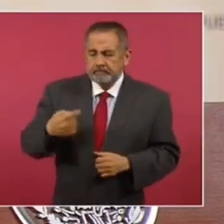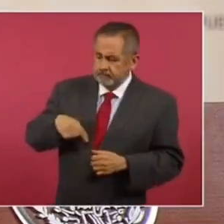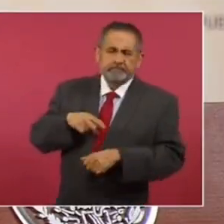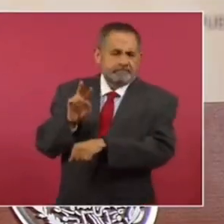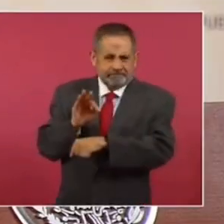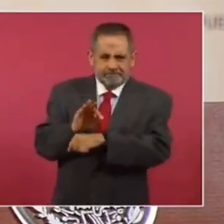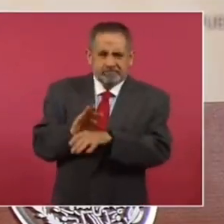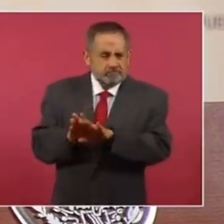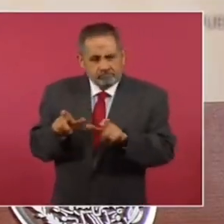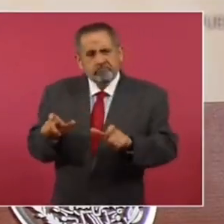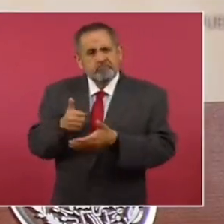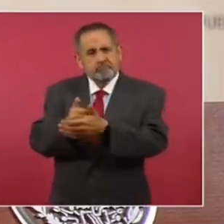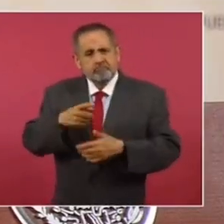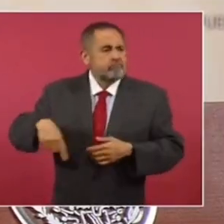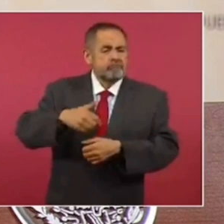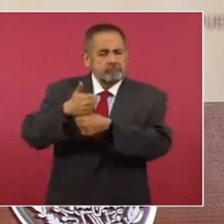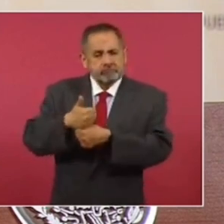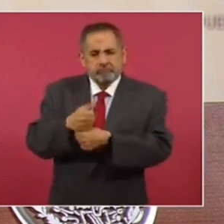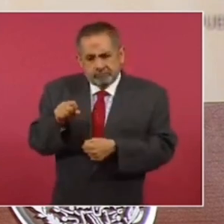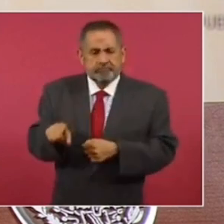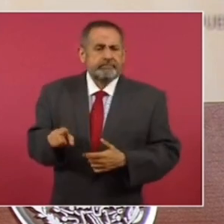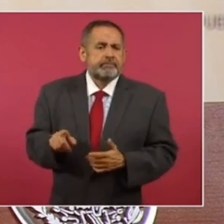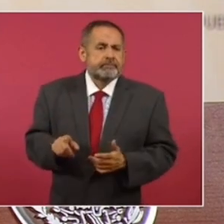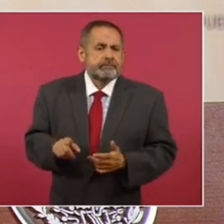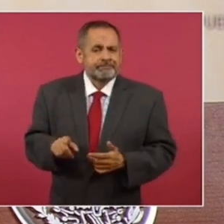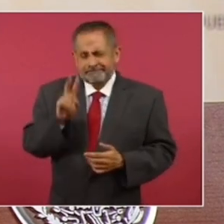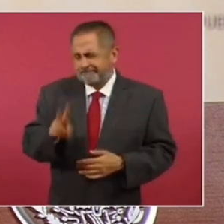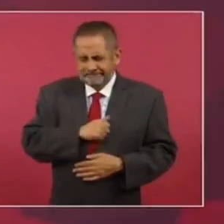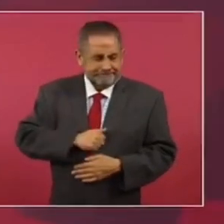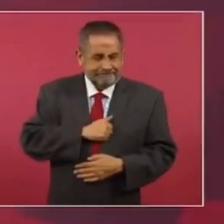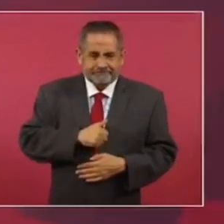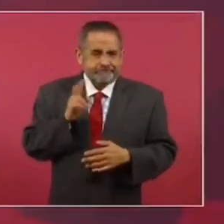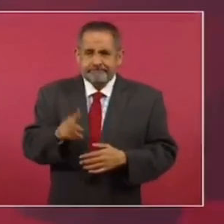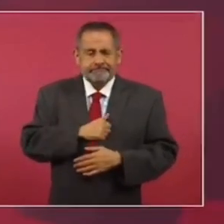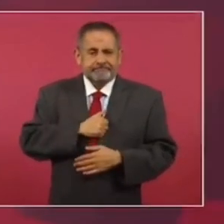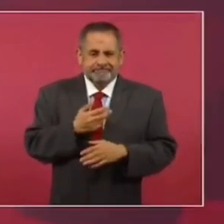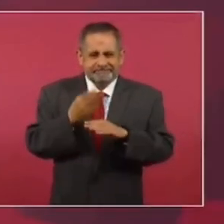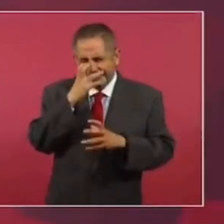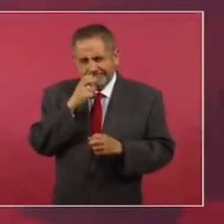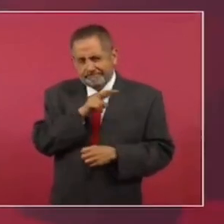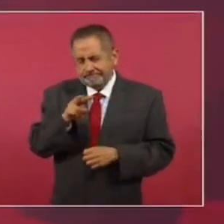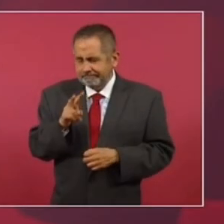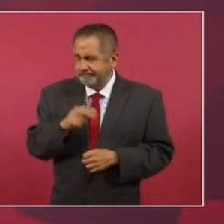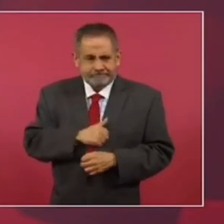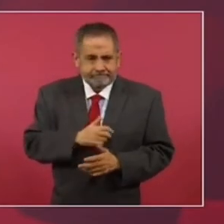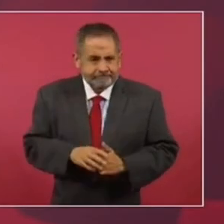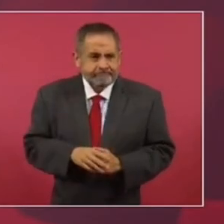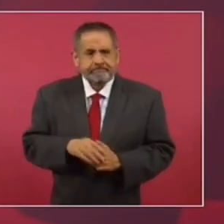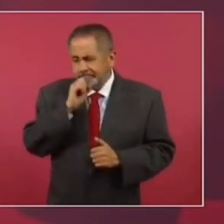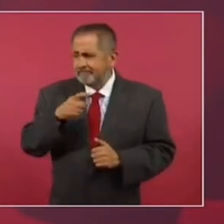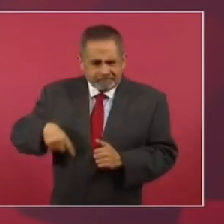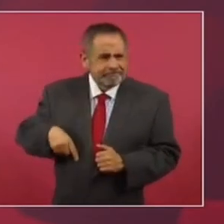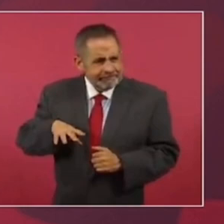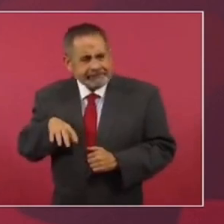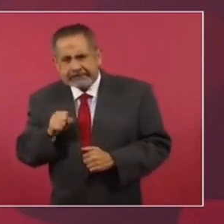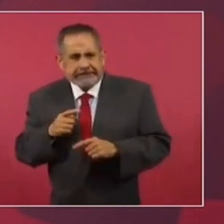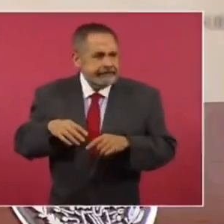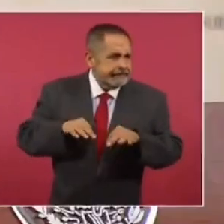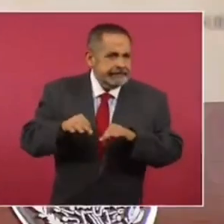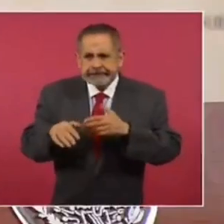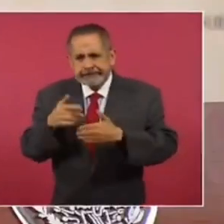protegiendo a quienes son víctimas de estos hechos lamentables. Nos da mucha tristeza que esto suceda. Y además estamos